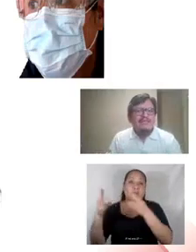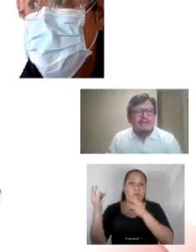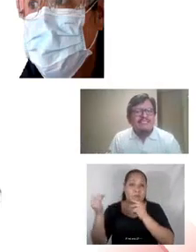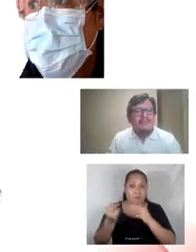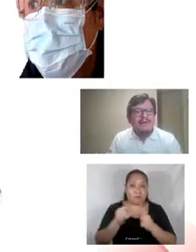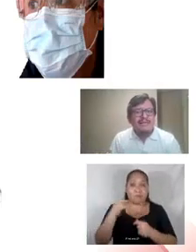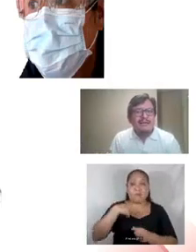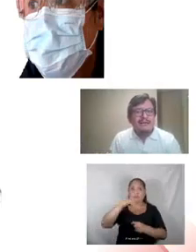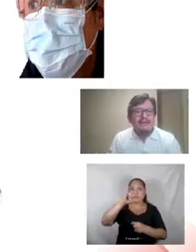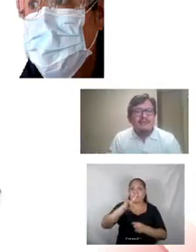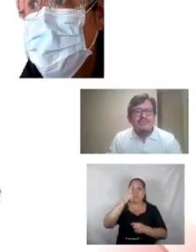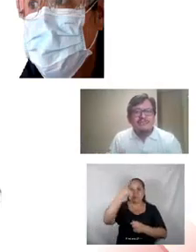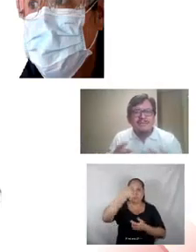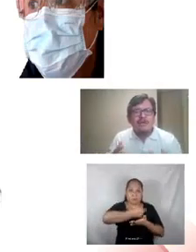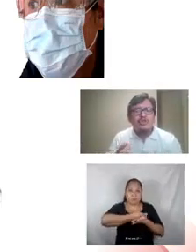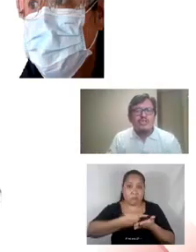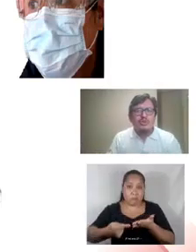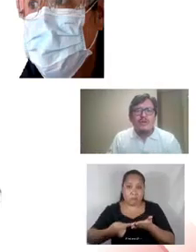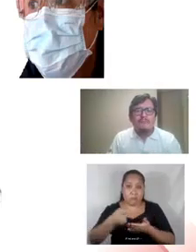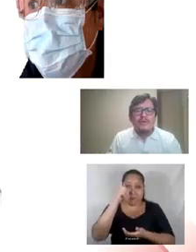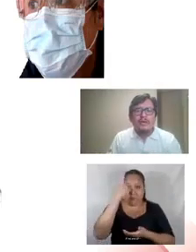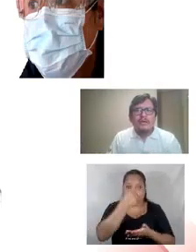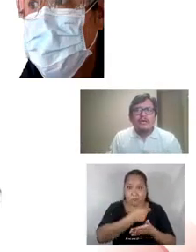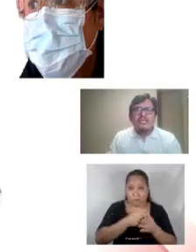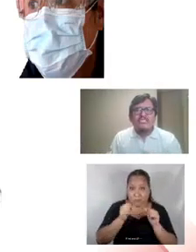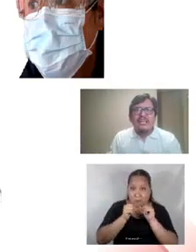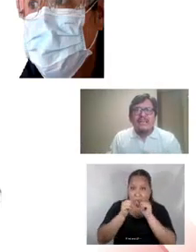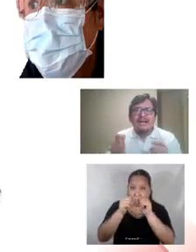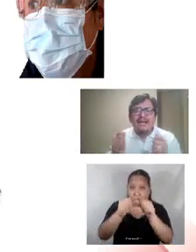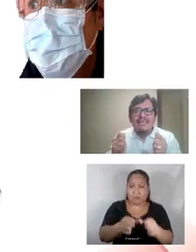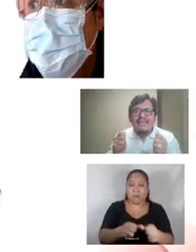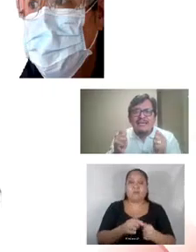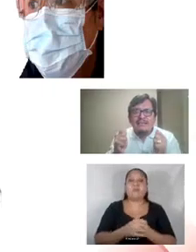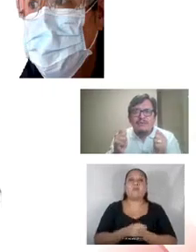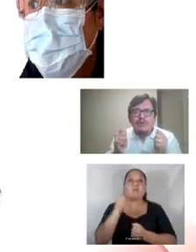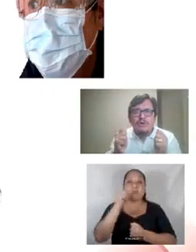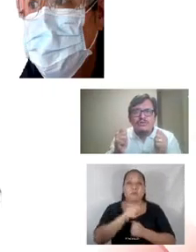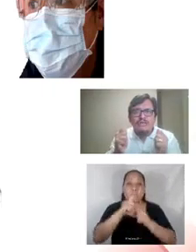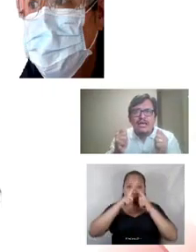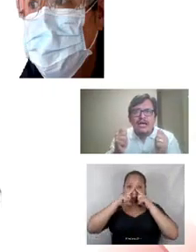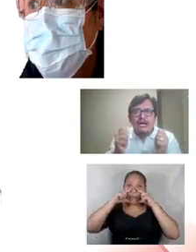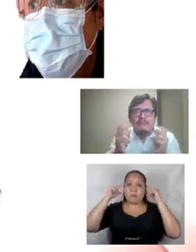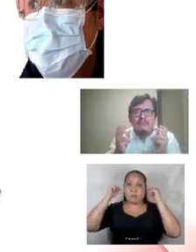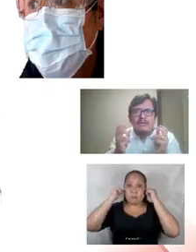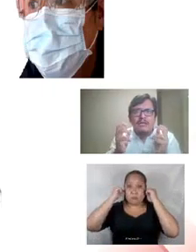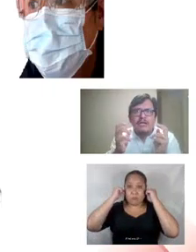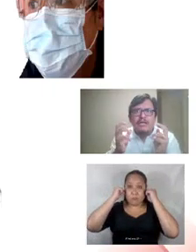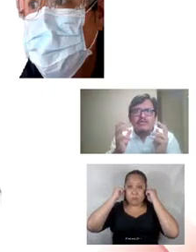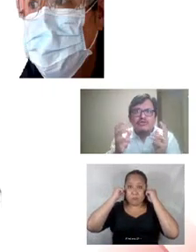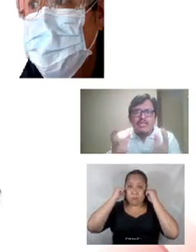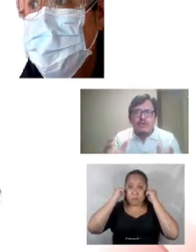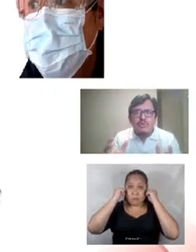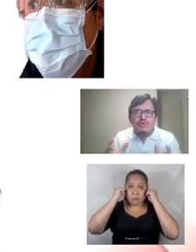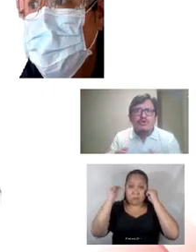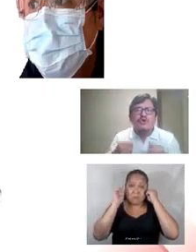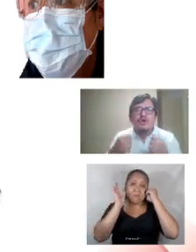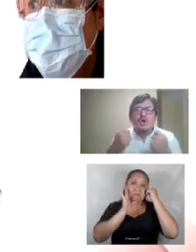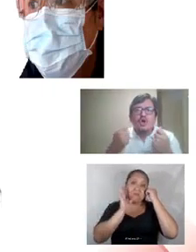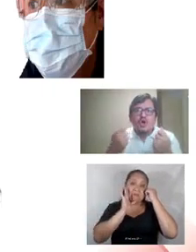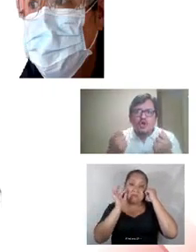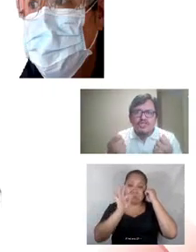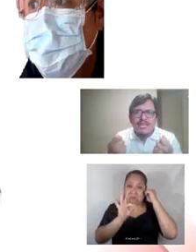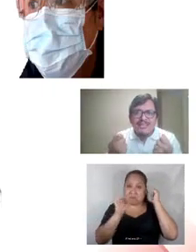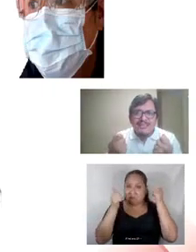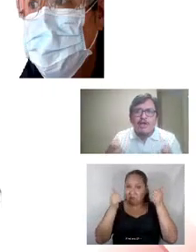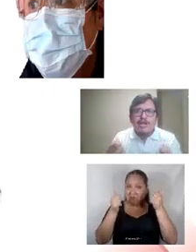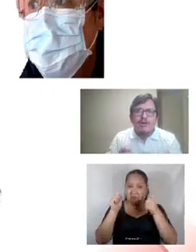podemos usar hasta una semana continua. Y si la mascarilla no se ha ensuciado mucho